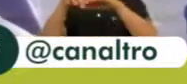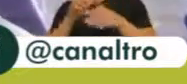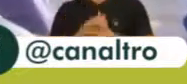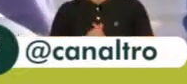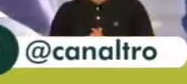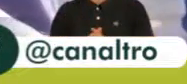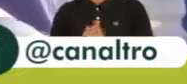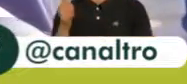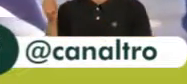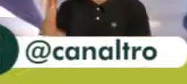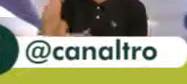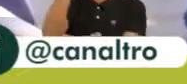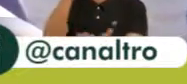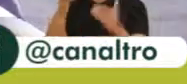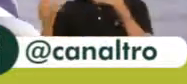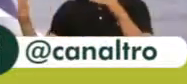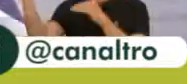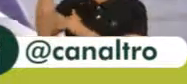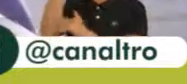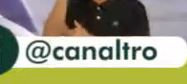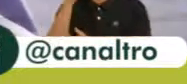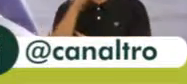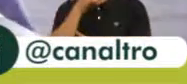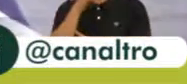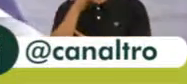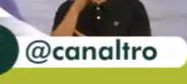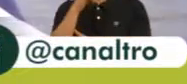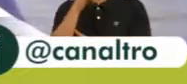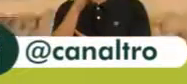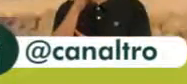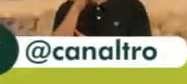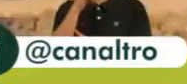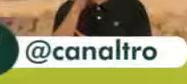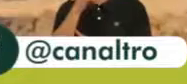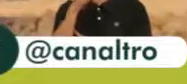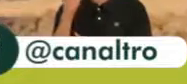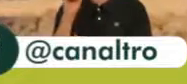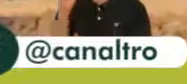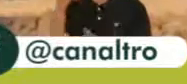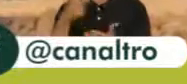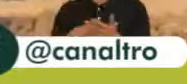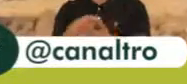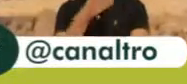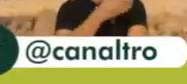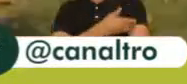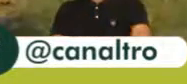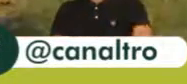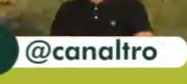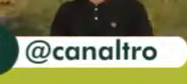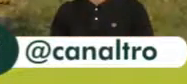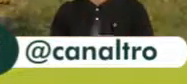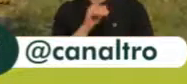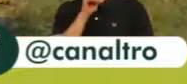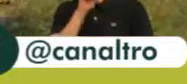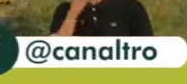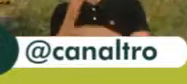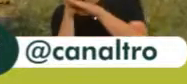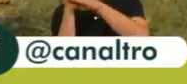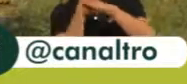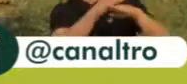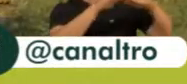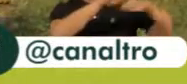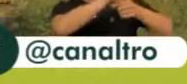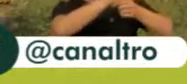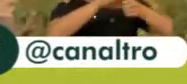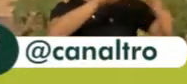tienen una inversión superior a los 101 mil millones de pesos en bucaramanga se logró evitar riesgos de deslizamiento en